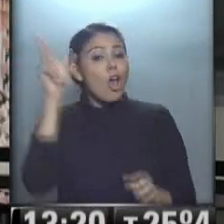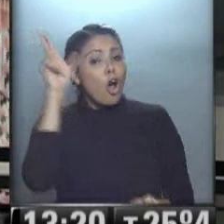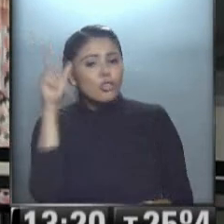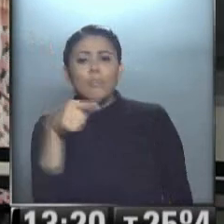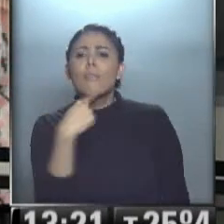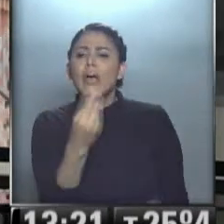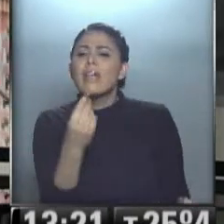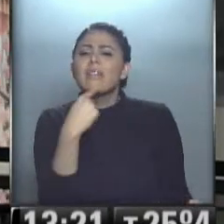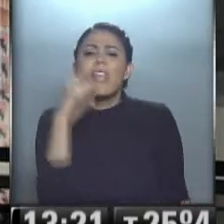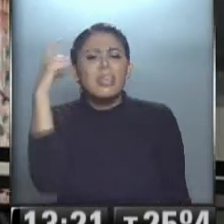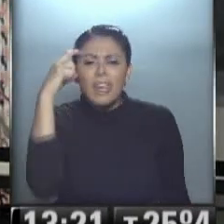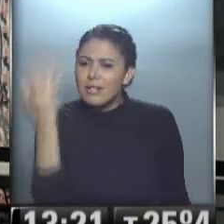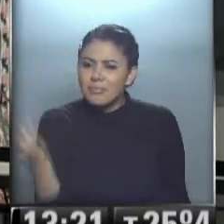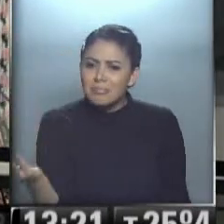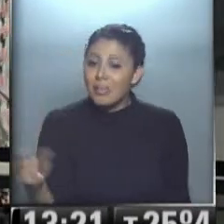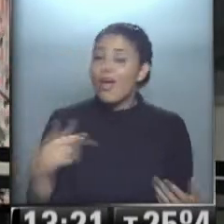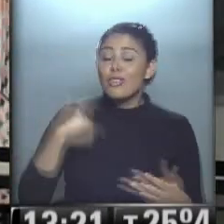sacaste grandes pero bueno